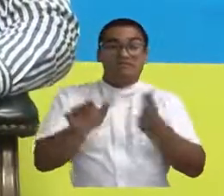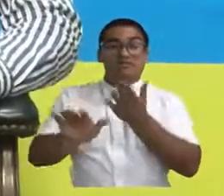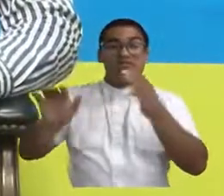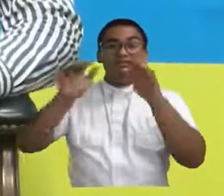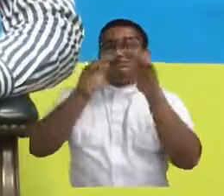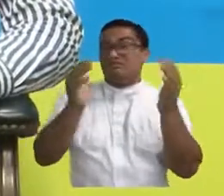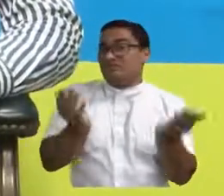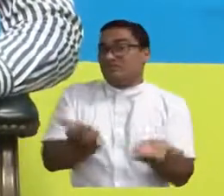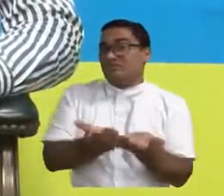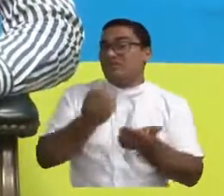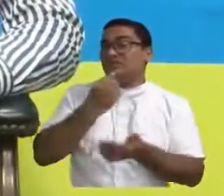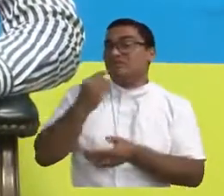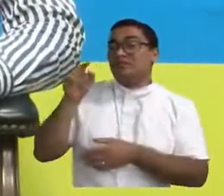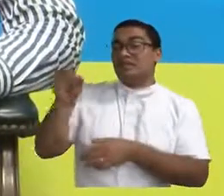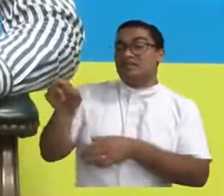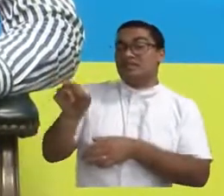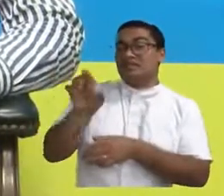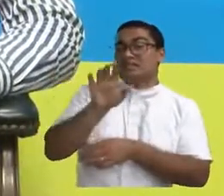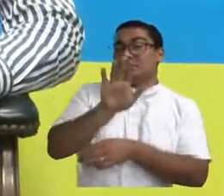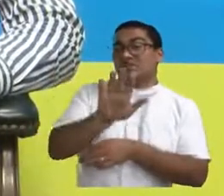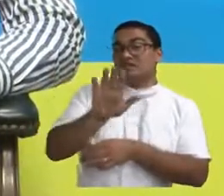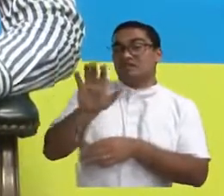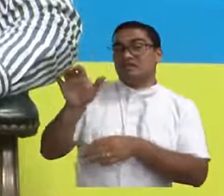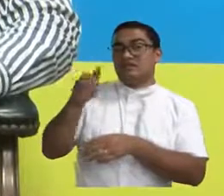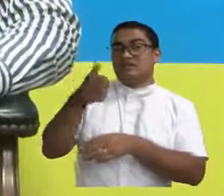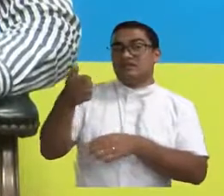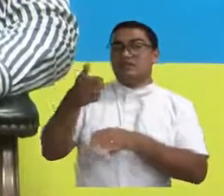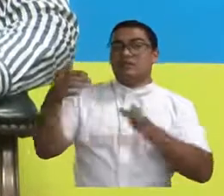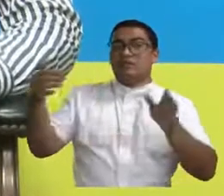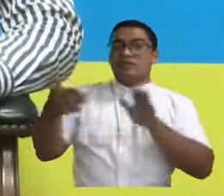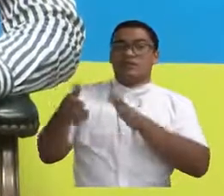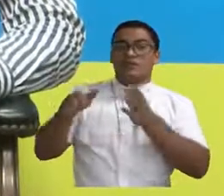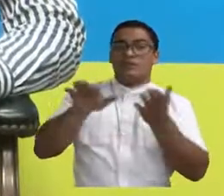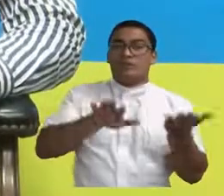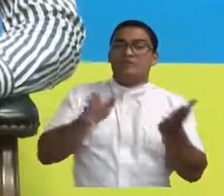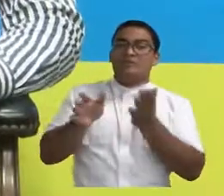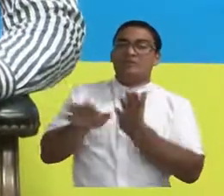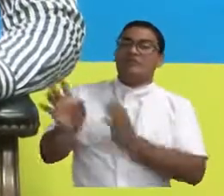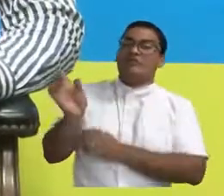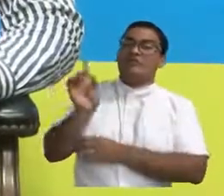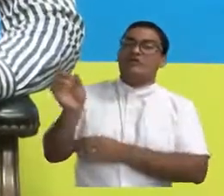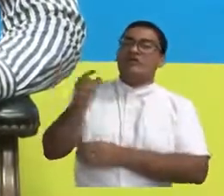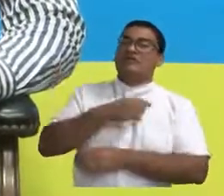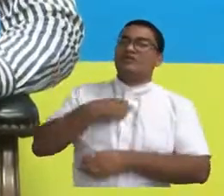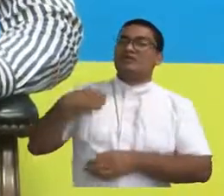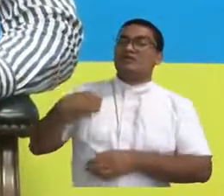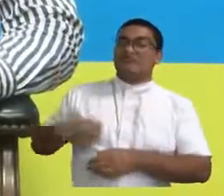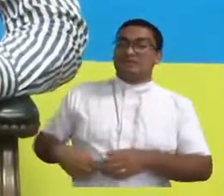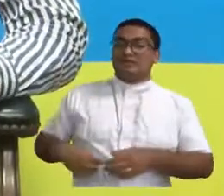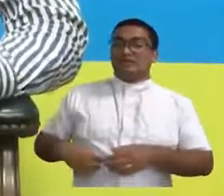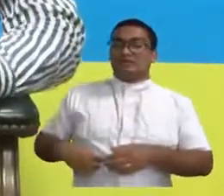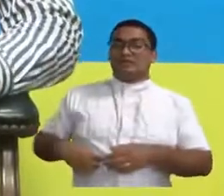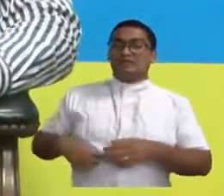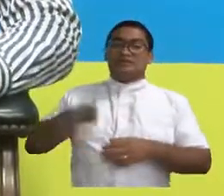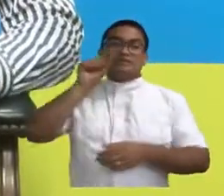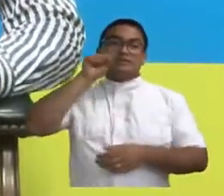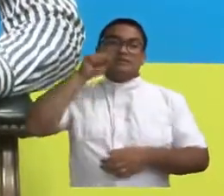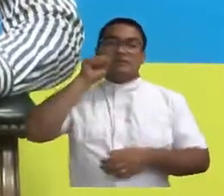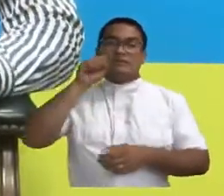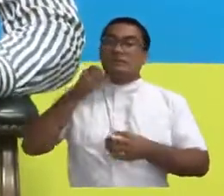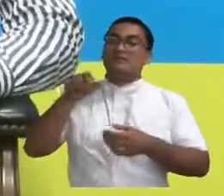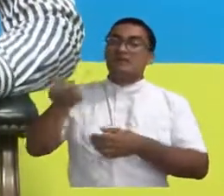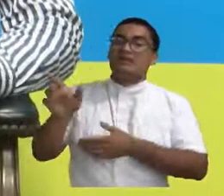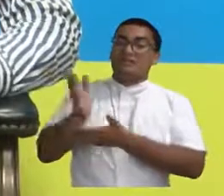mundo y que ya van más de 56 muertos, la mayoría en China continental. Taiwán ya reporta también